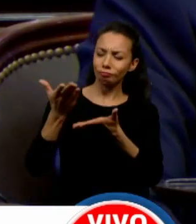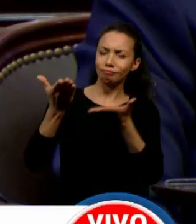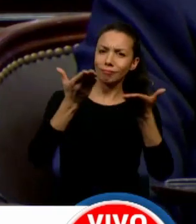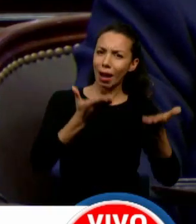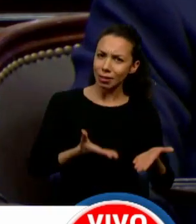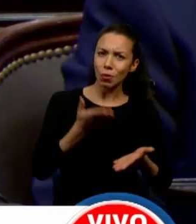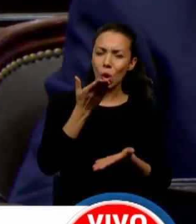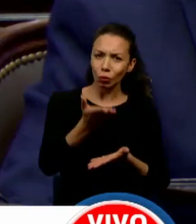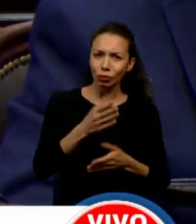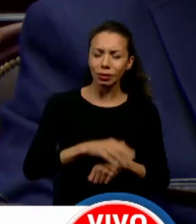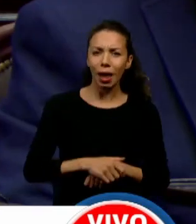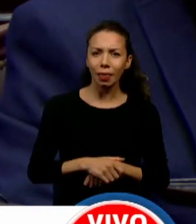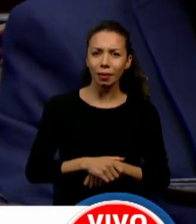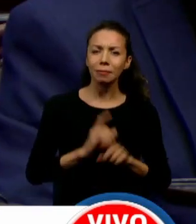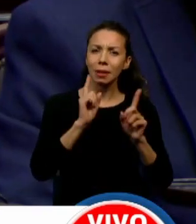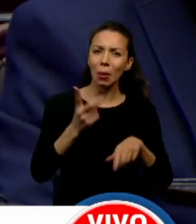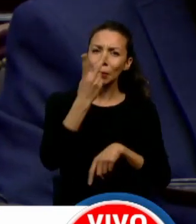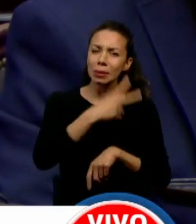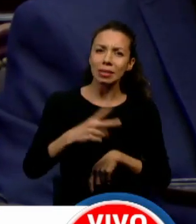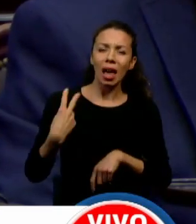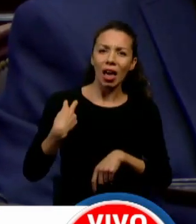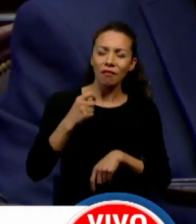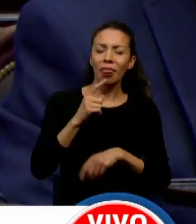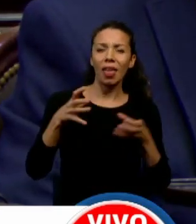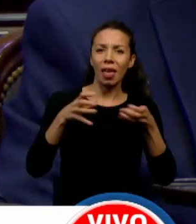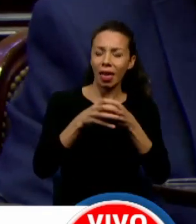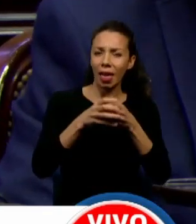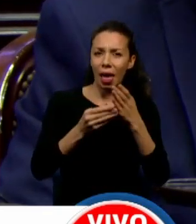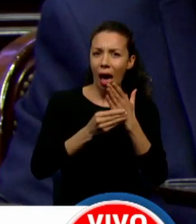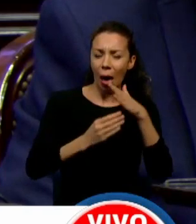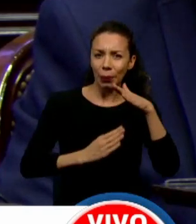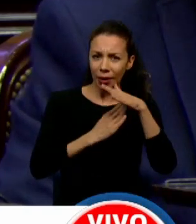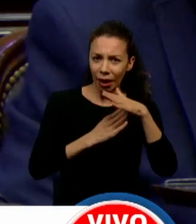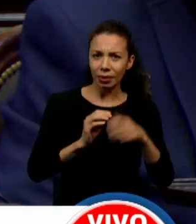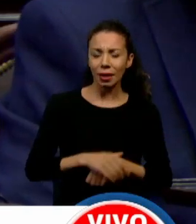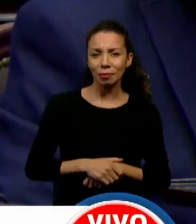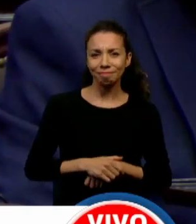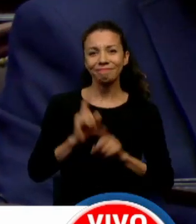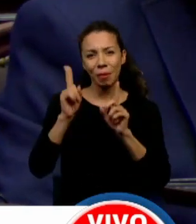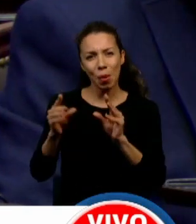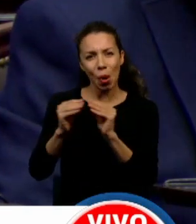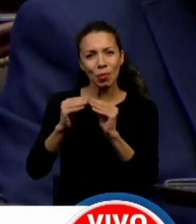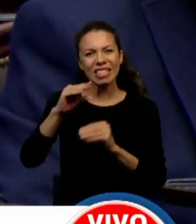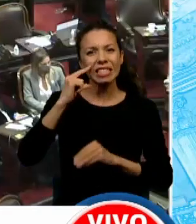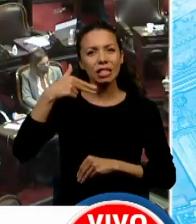señora vicejefa de gabinete y al compañero Chino Navarro.